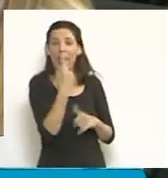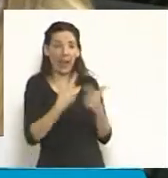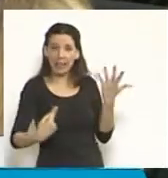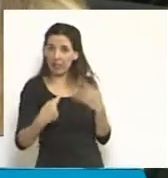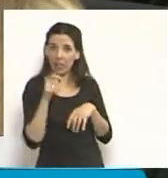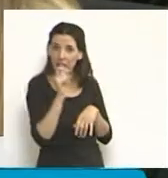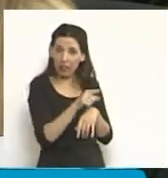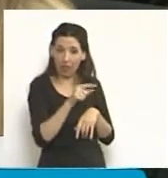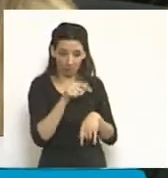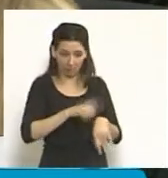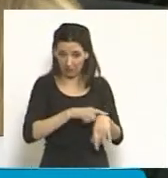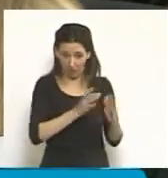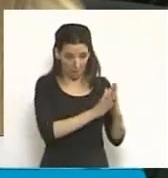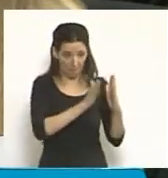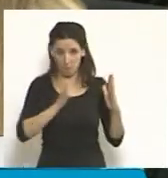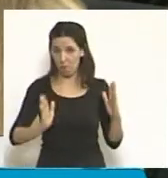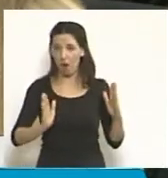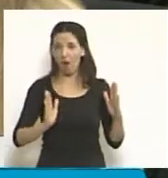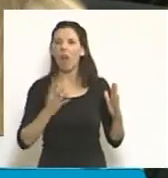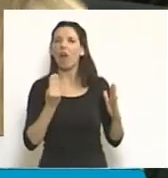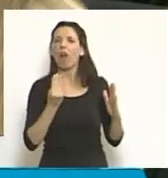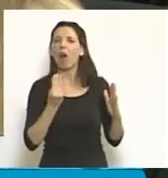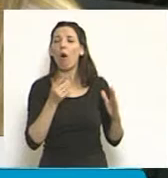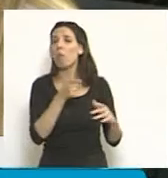caracterizado durante todo este tiempo, ha sido por su